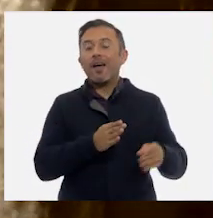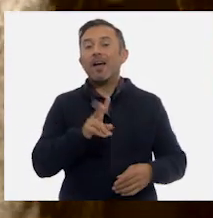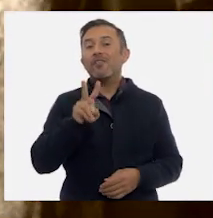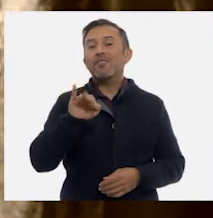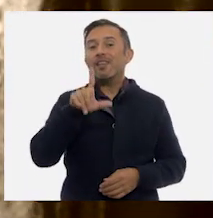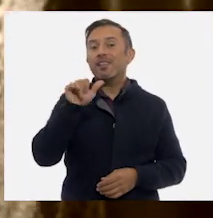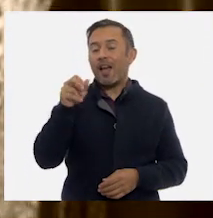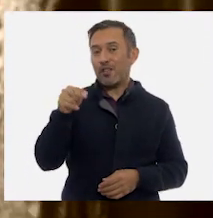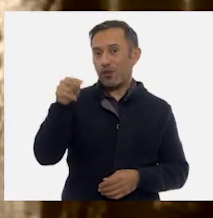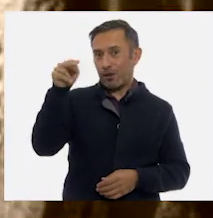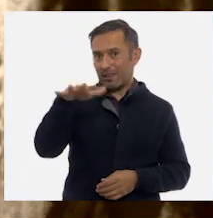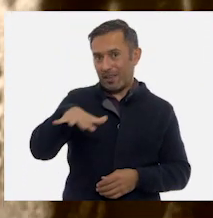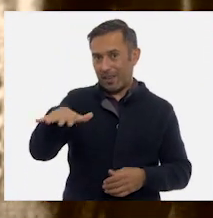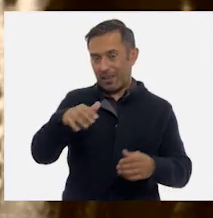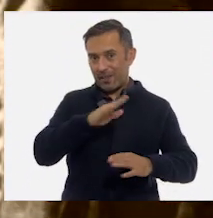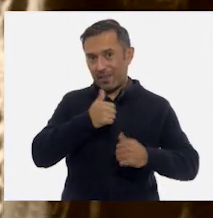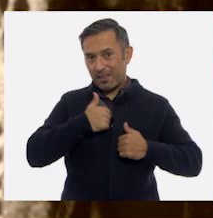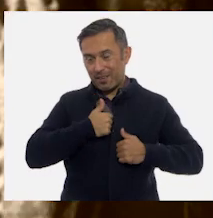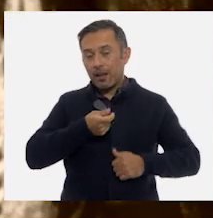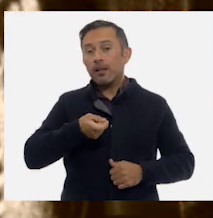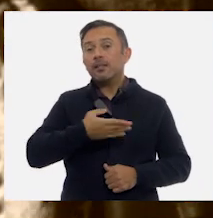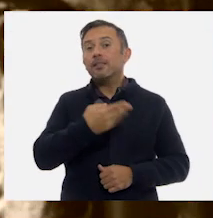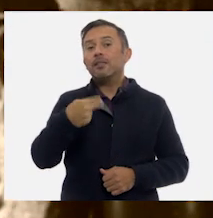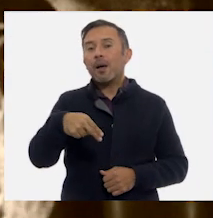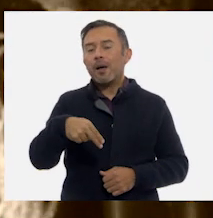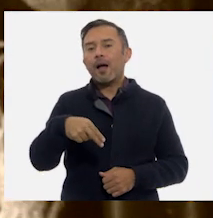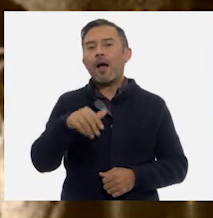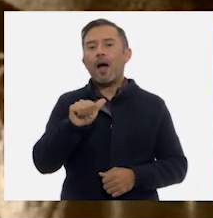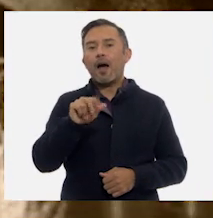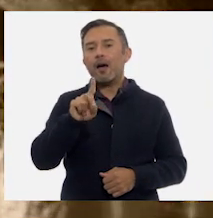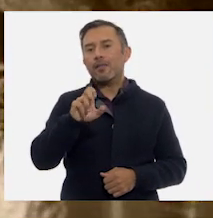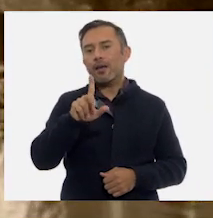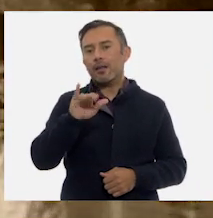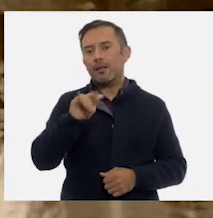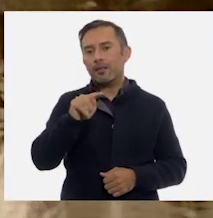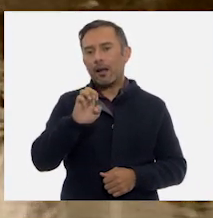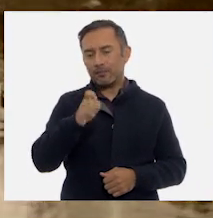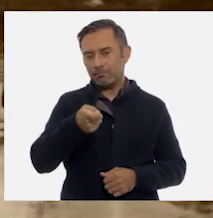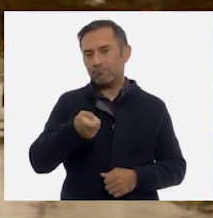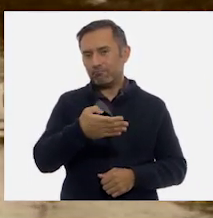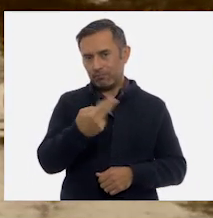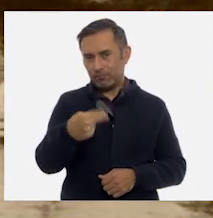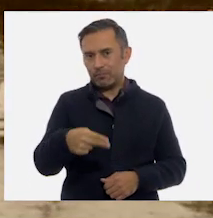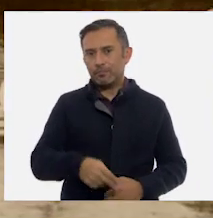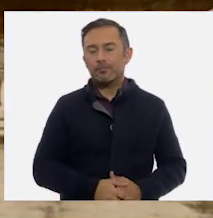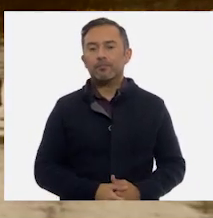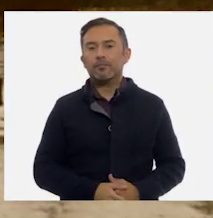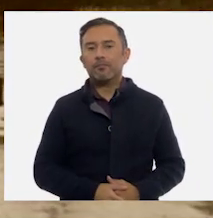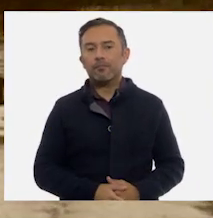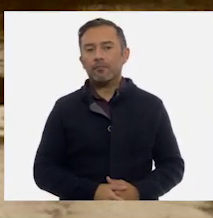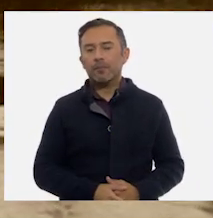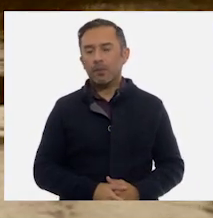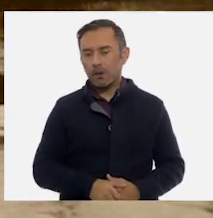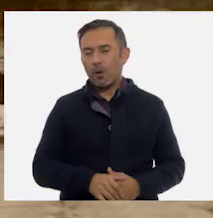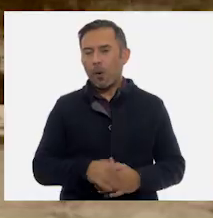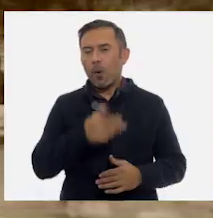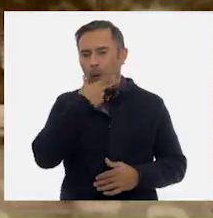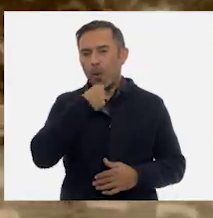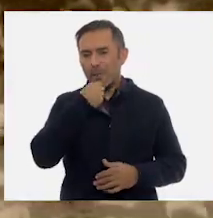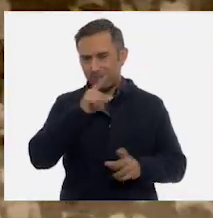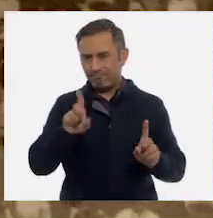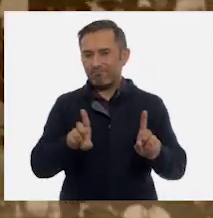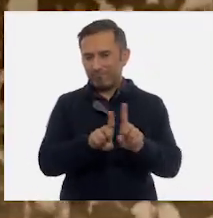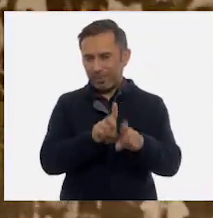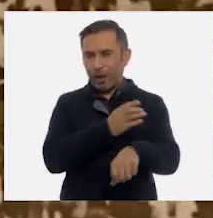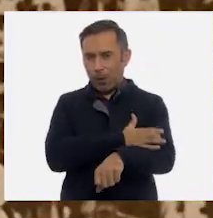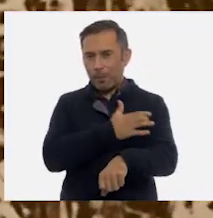fueron conocidas como las Adelitas. Además de acompañar a sus hombres, algunas se